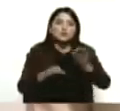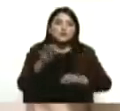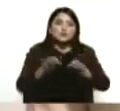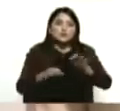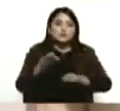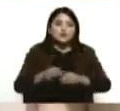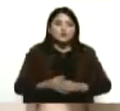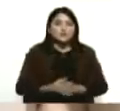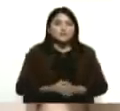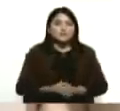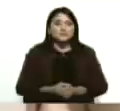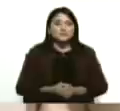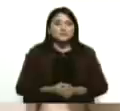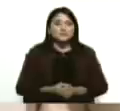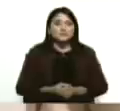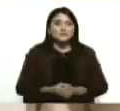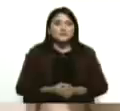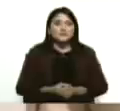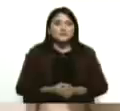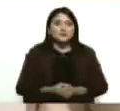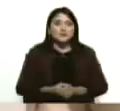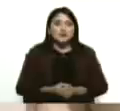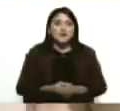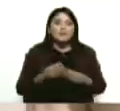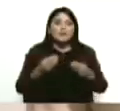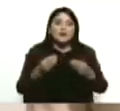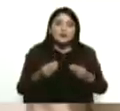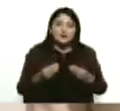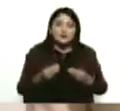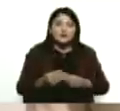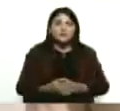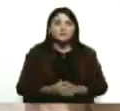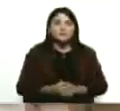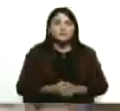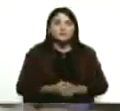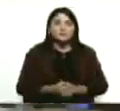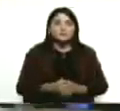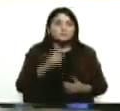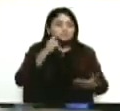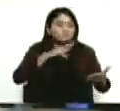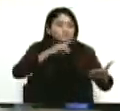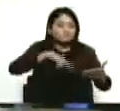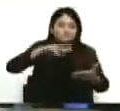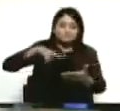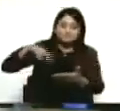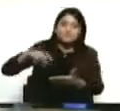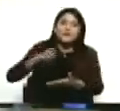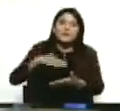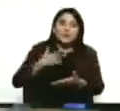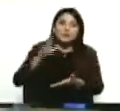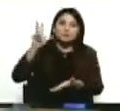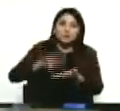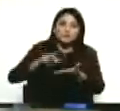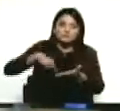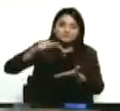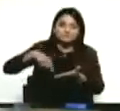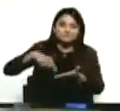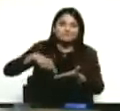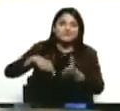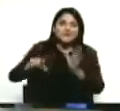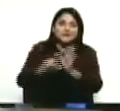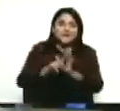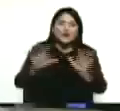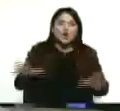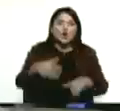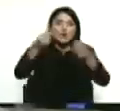de la Constitución, para que ella pueda darle el viso de ley orgánica, como establece en efecto